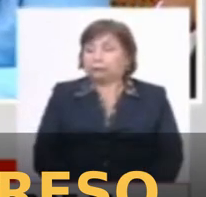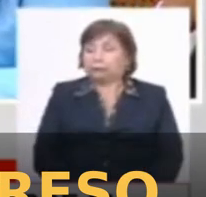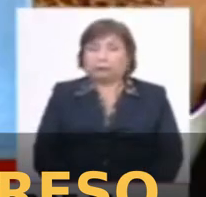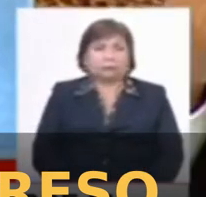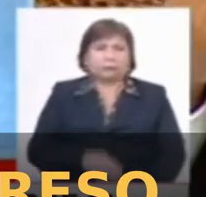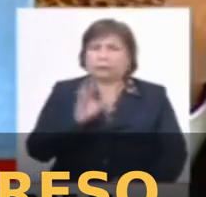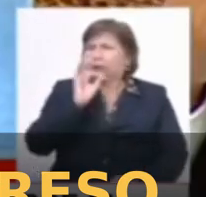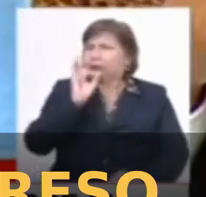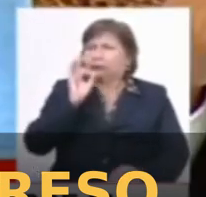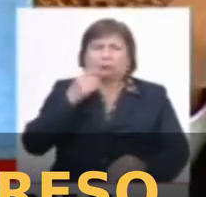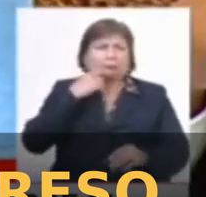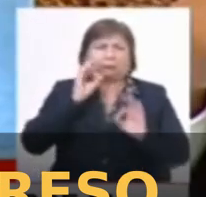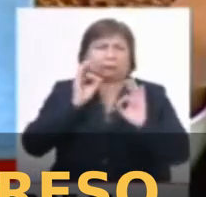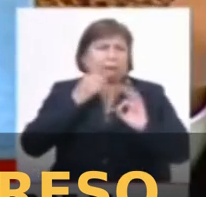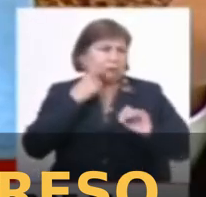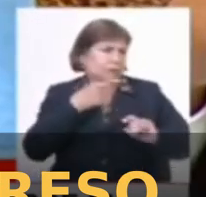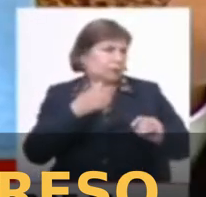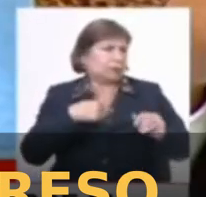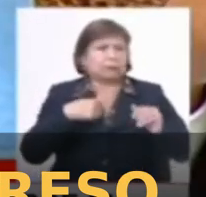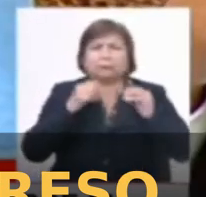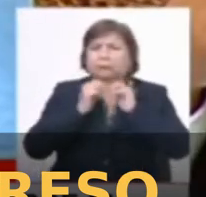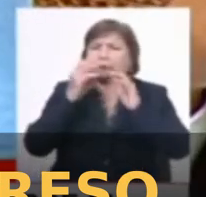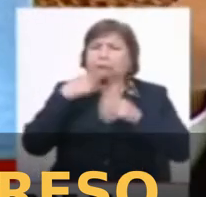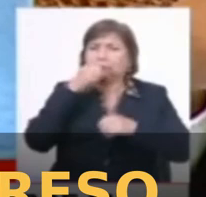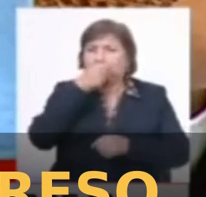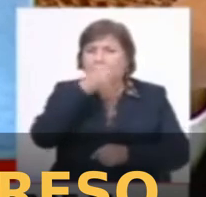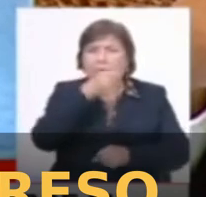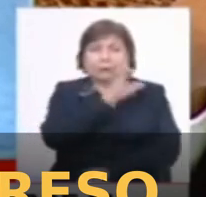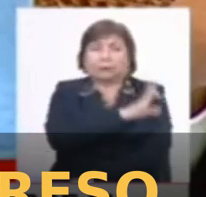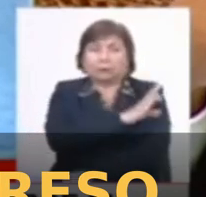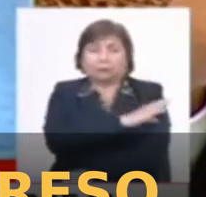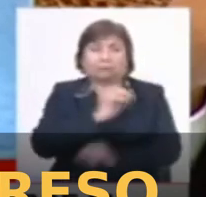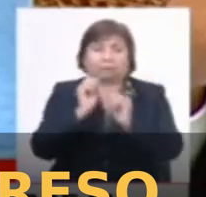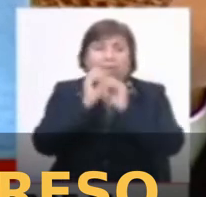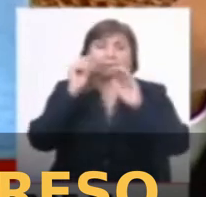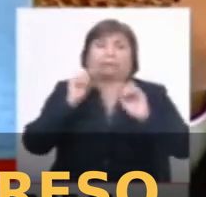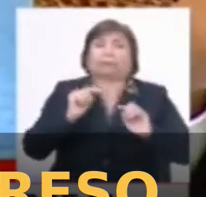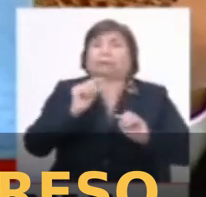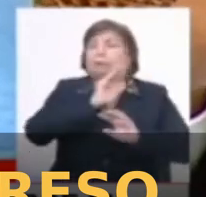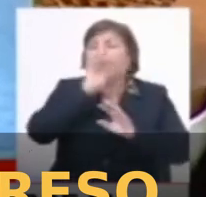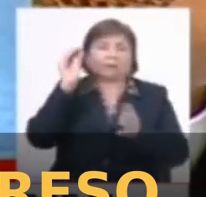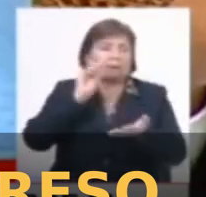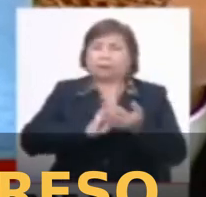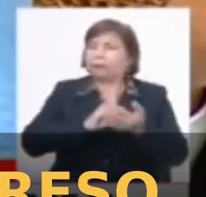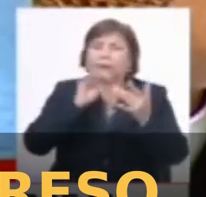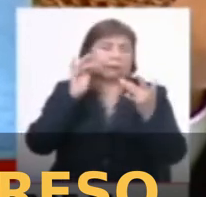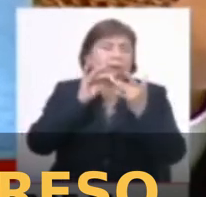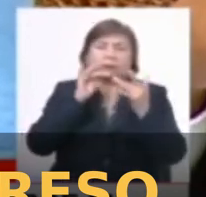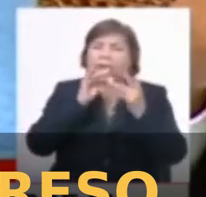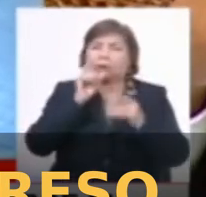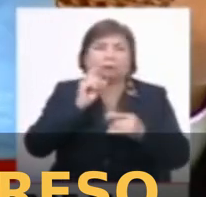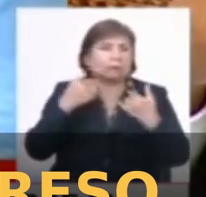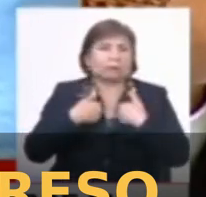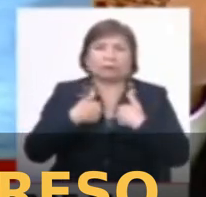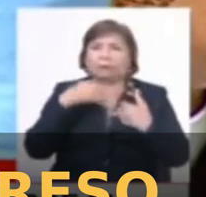No, desde el día en que yo he asistido a declarar a la Fiscalía, no he vuelto a tener comunicación con Bruno.